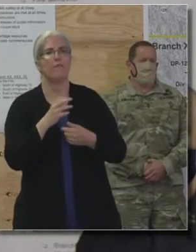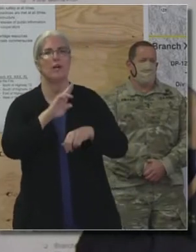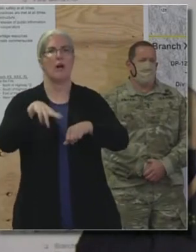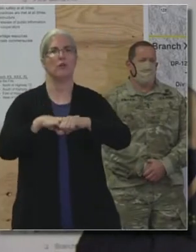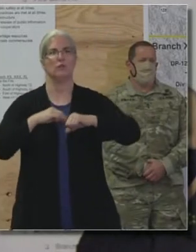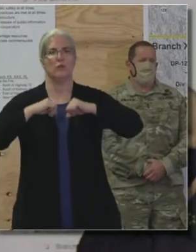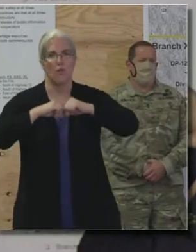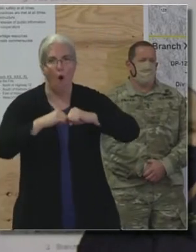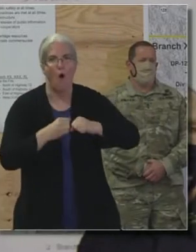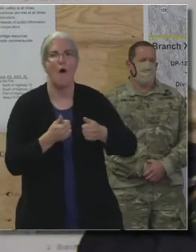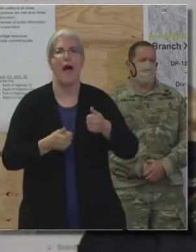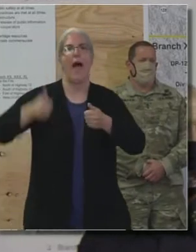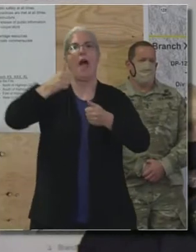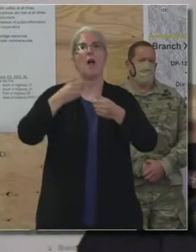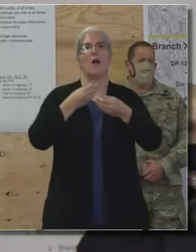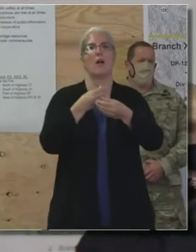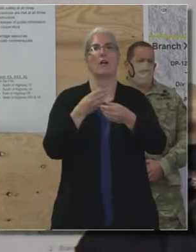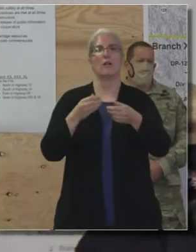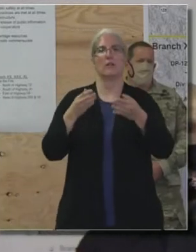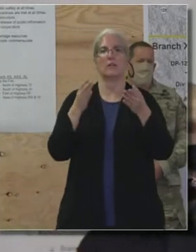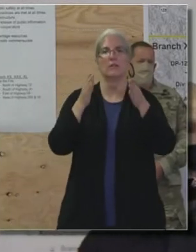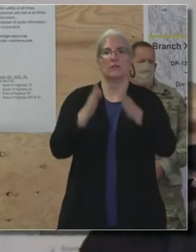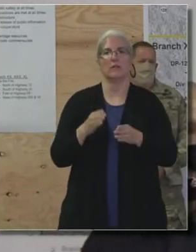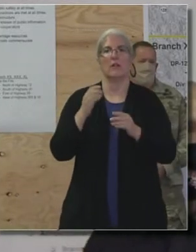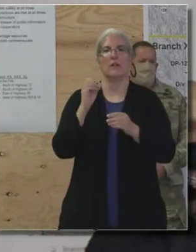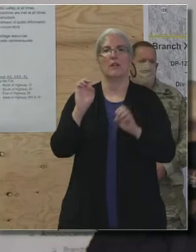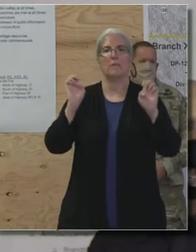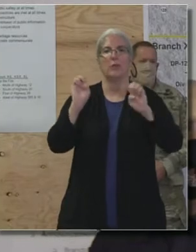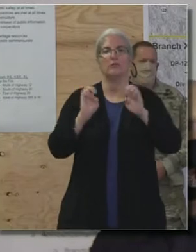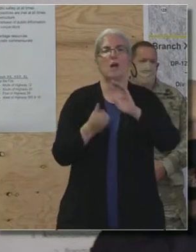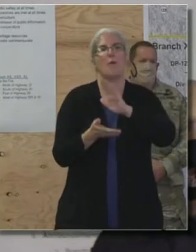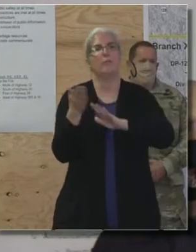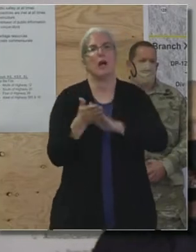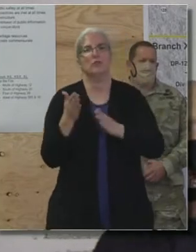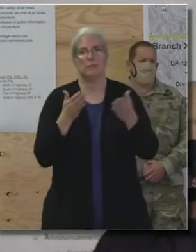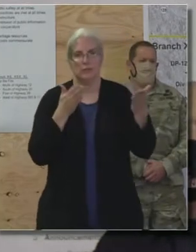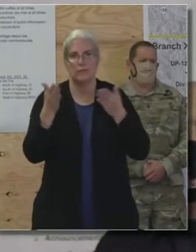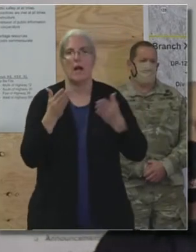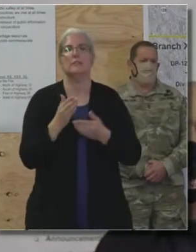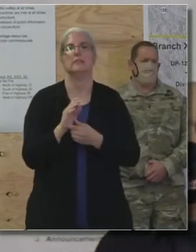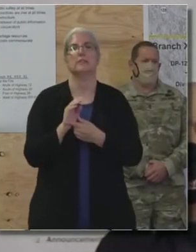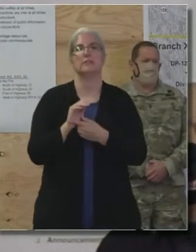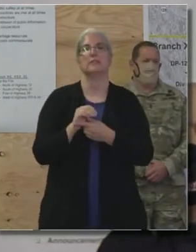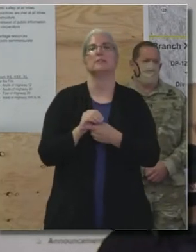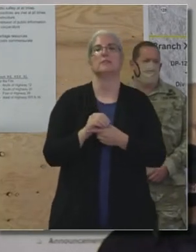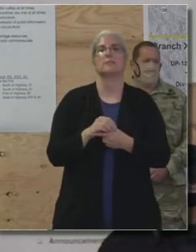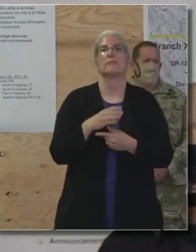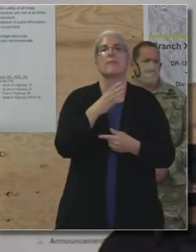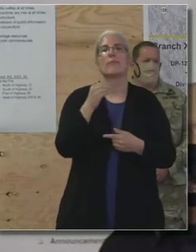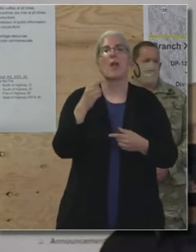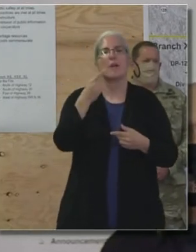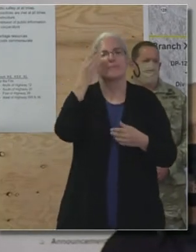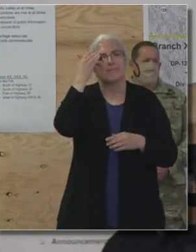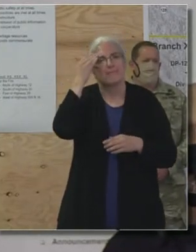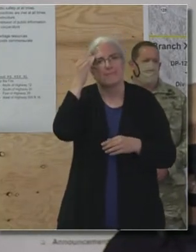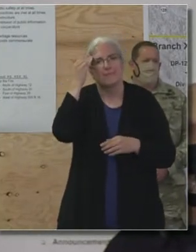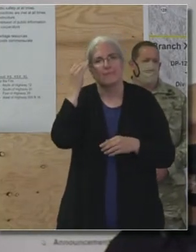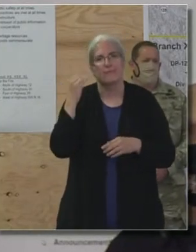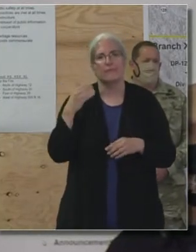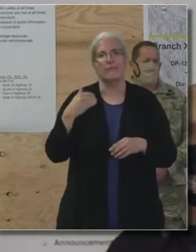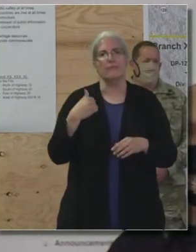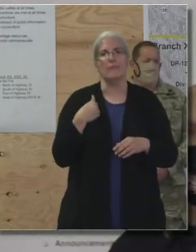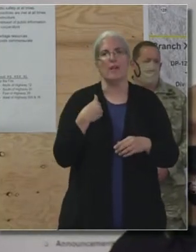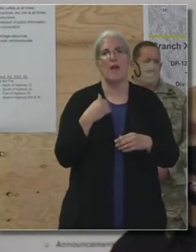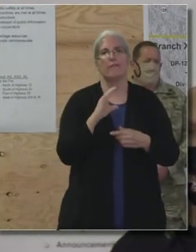está aquí con nosotros con la rama de servicios nacionales señor govern y también hay alguien que algunos de ustedes conocen de de